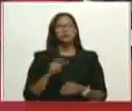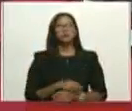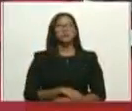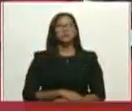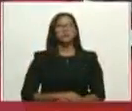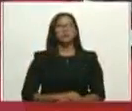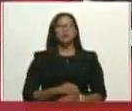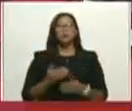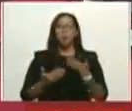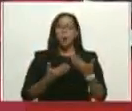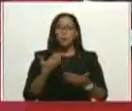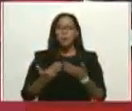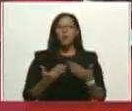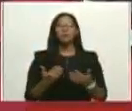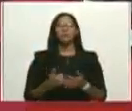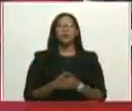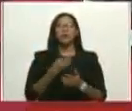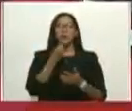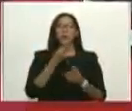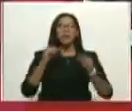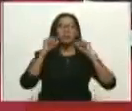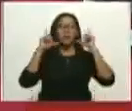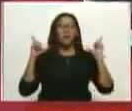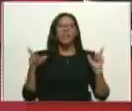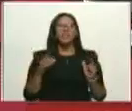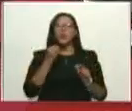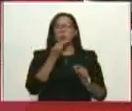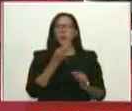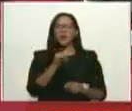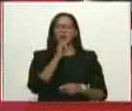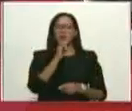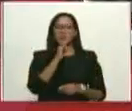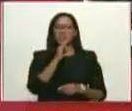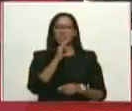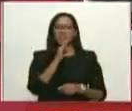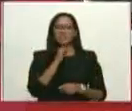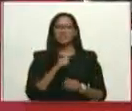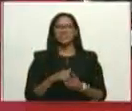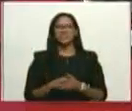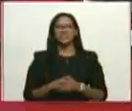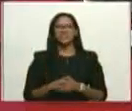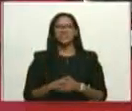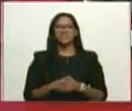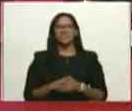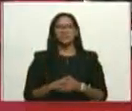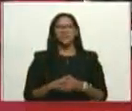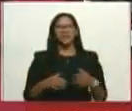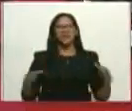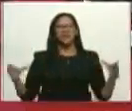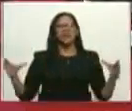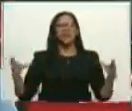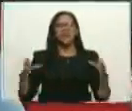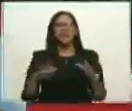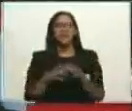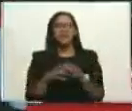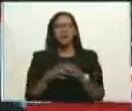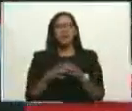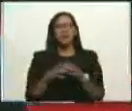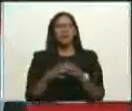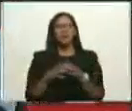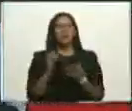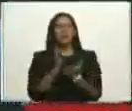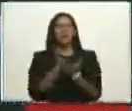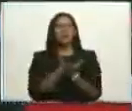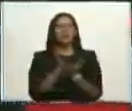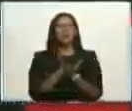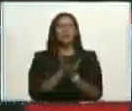muy pronto habrá buenas sorpresas y buenas noticias para reagrupar a los que siempre